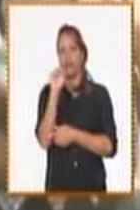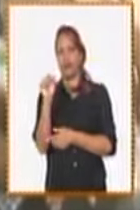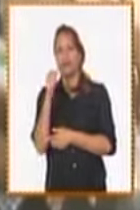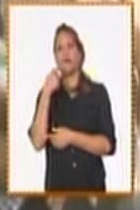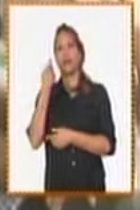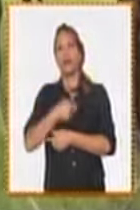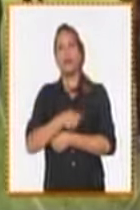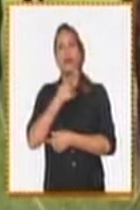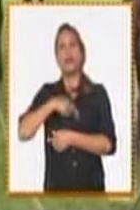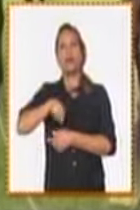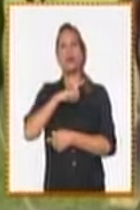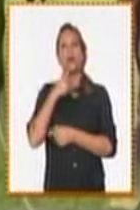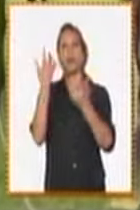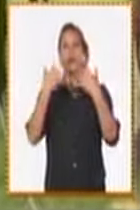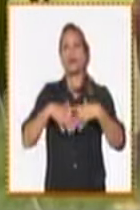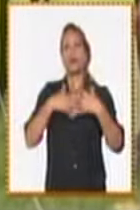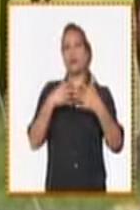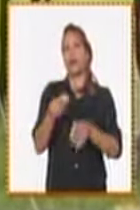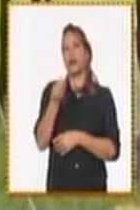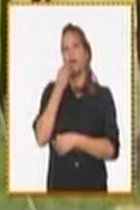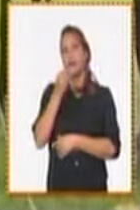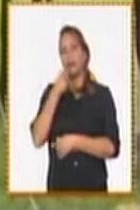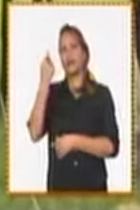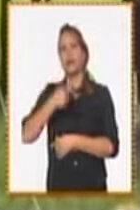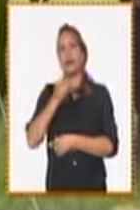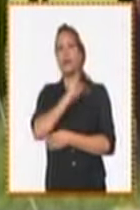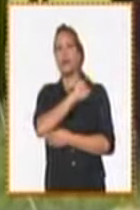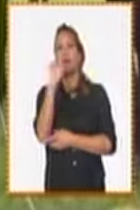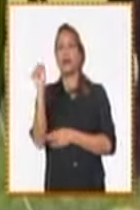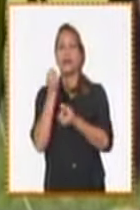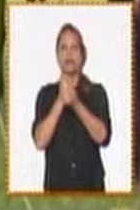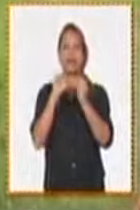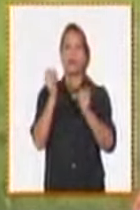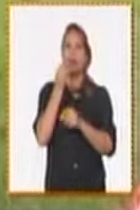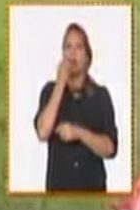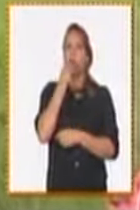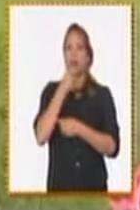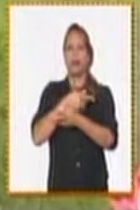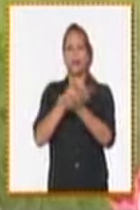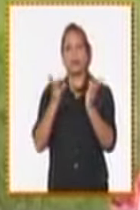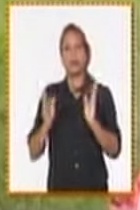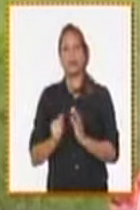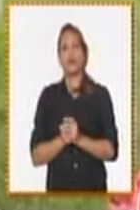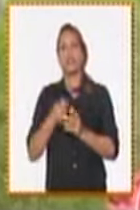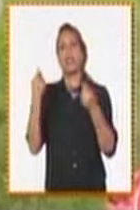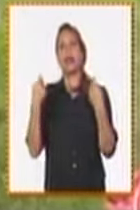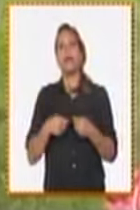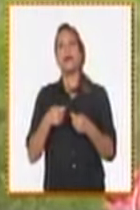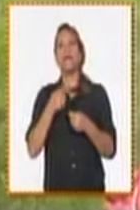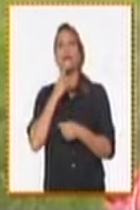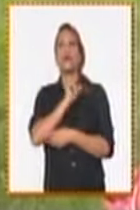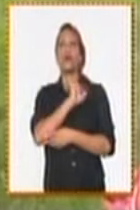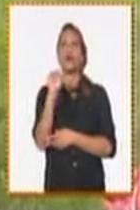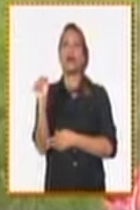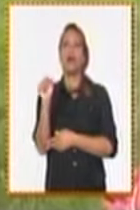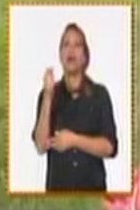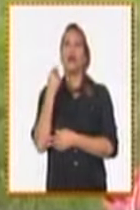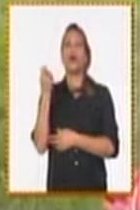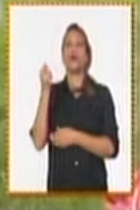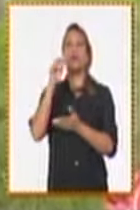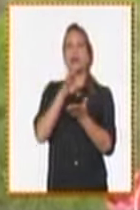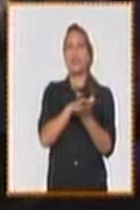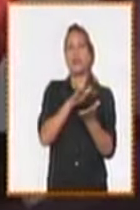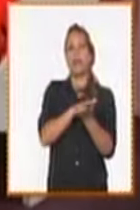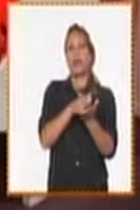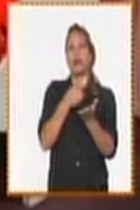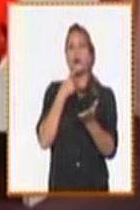también lanzarnos a la producción de alimentos, tenemos que lograr esa soberanía alimentaria, tenemos que lograr revertir un déficit presupuestario, pero eso